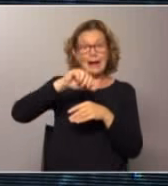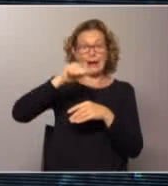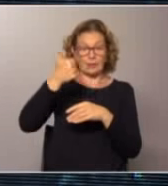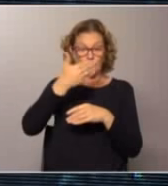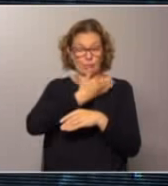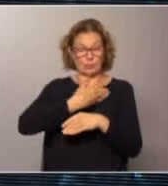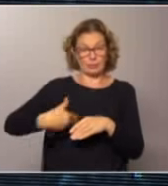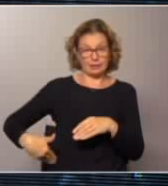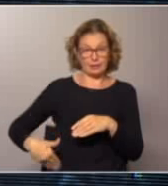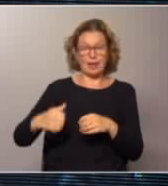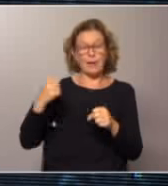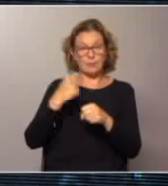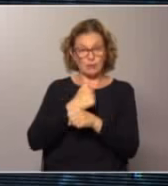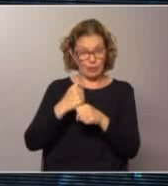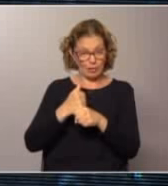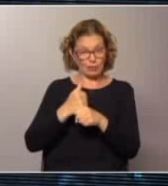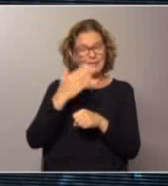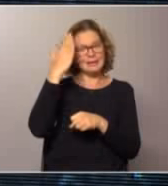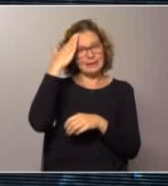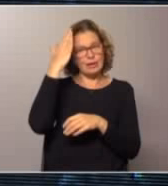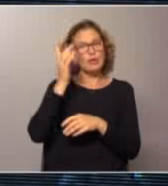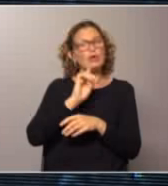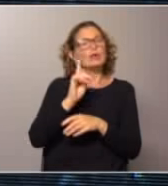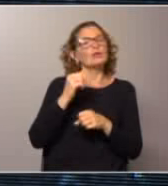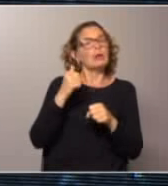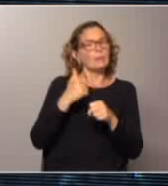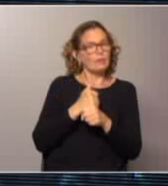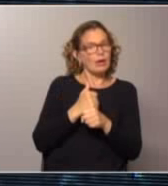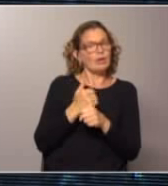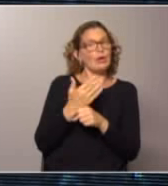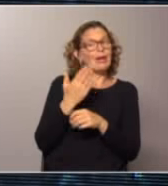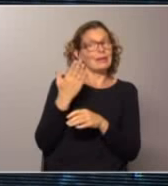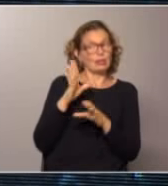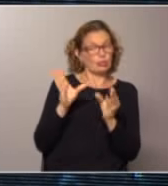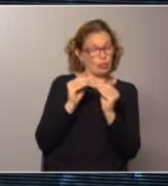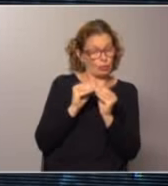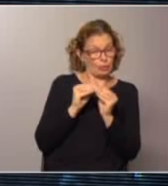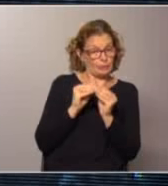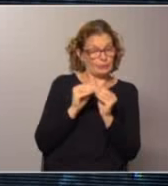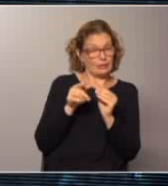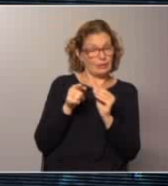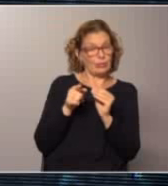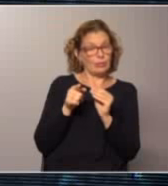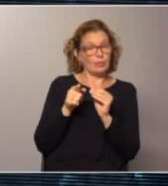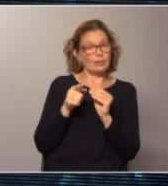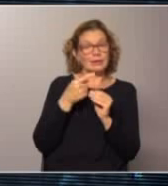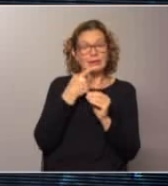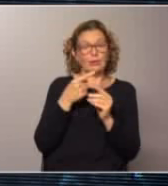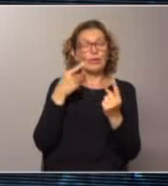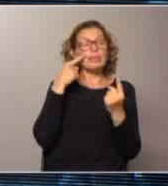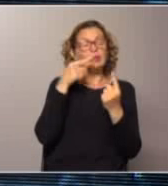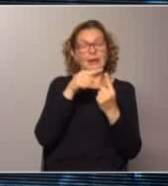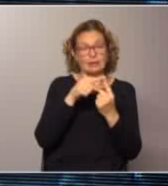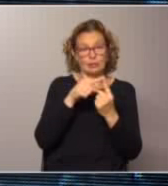y está aprobado y se sabe lo que no está aprobado del todo lo hemos hablado otras veces es que haya tenido un efecto directo sobre